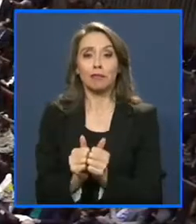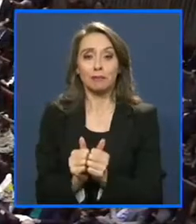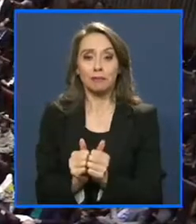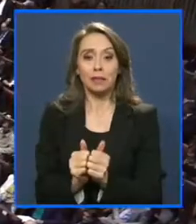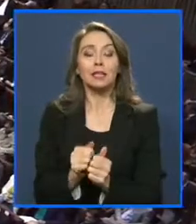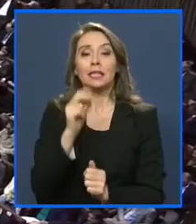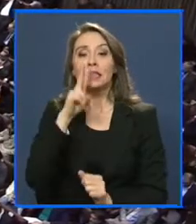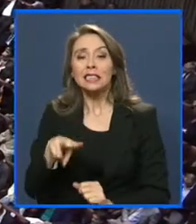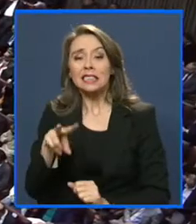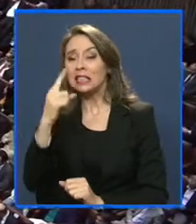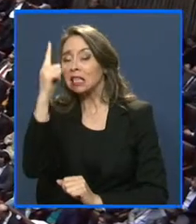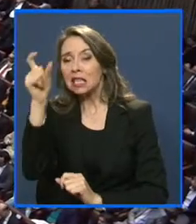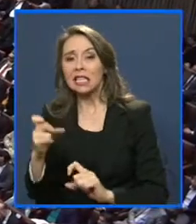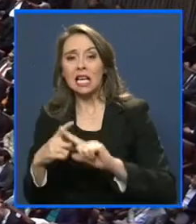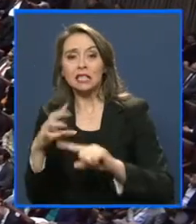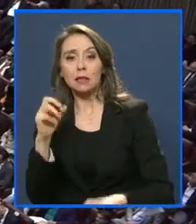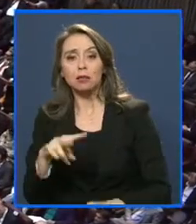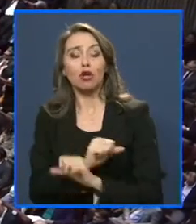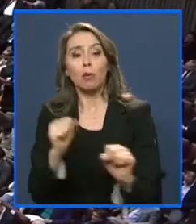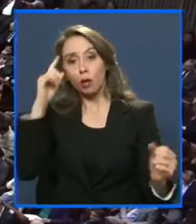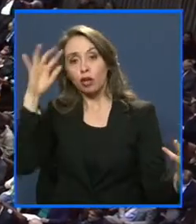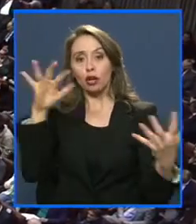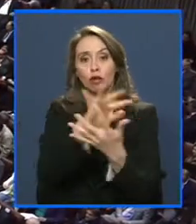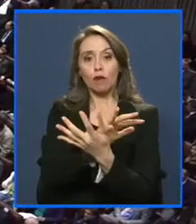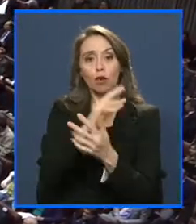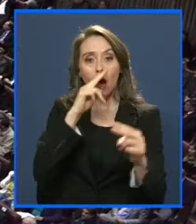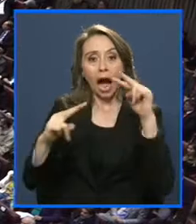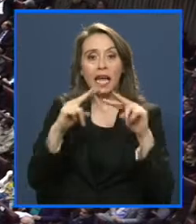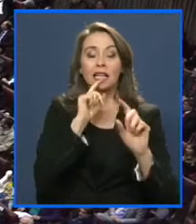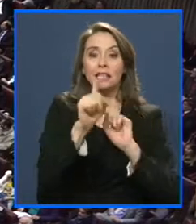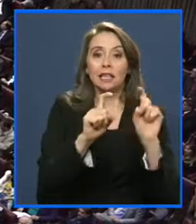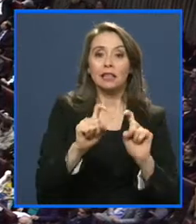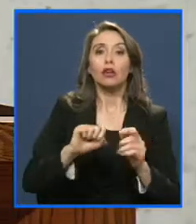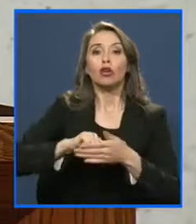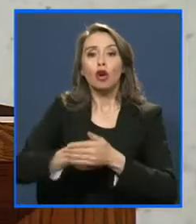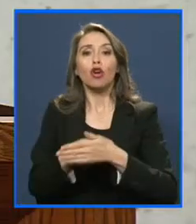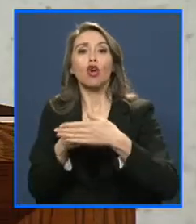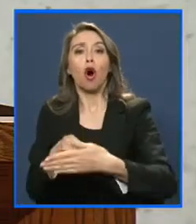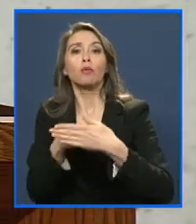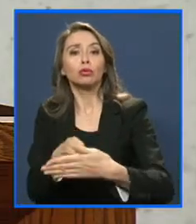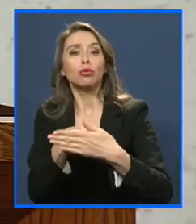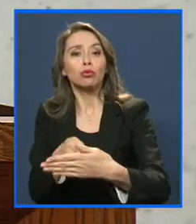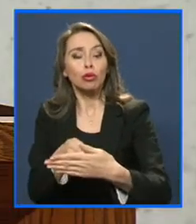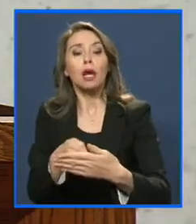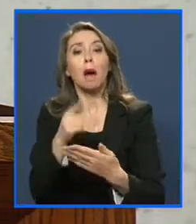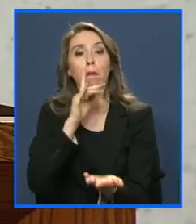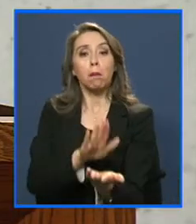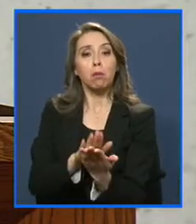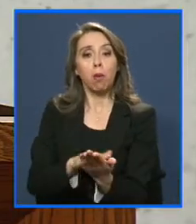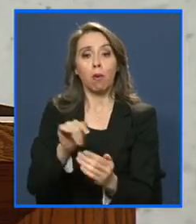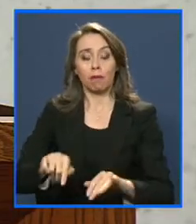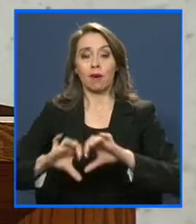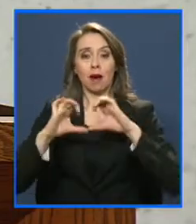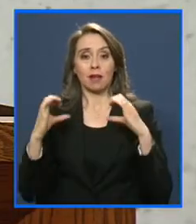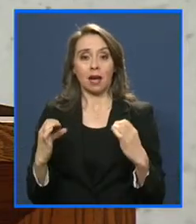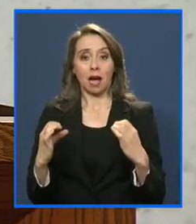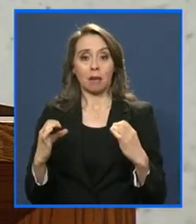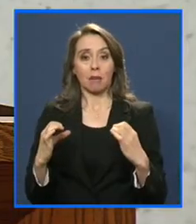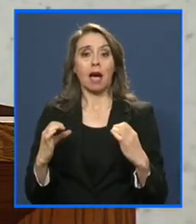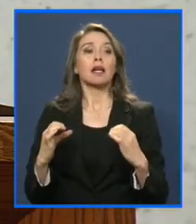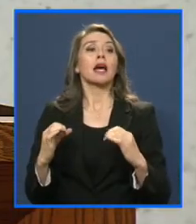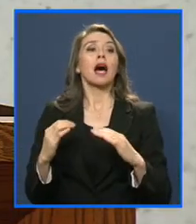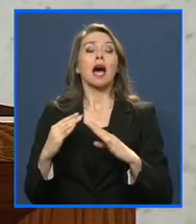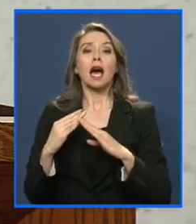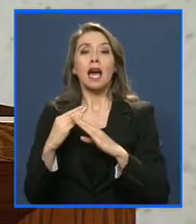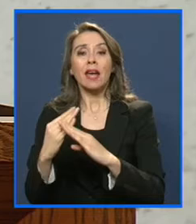excepción no se puede confundir el análisis crítico con el obstruccionismo prueba de ello es que esta cámara los portazos